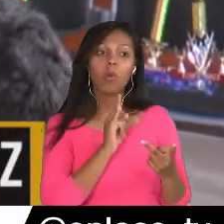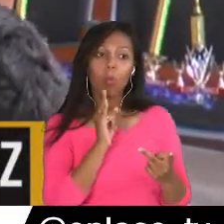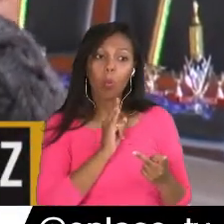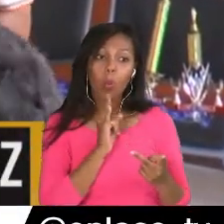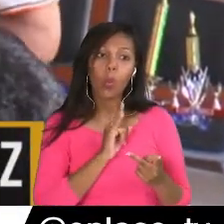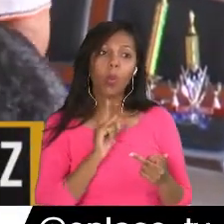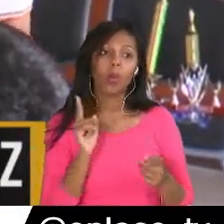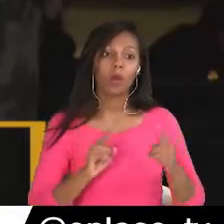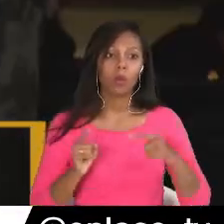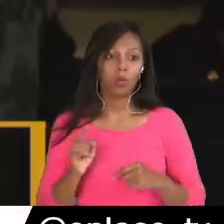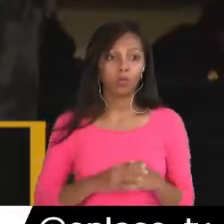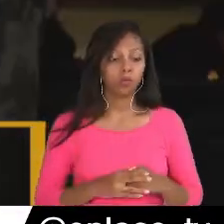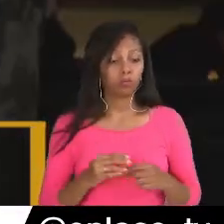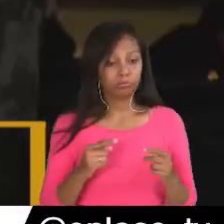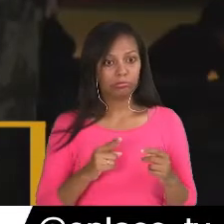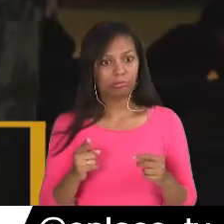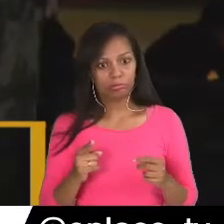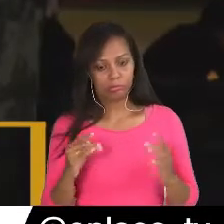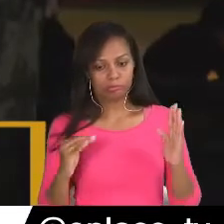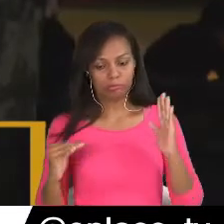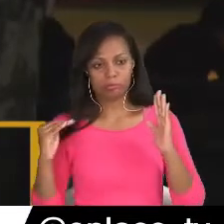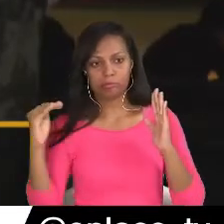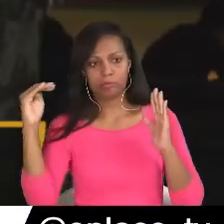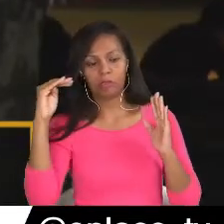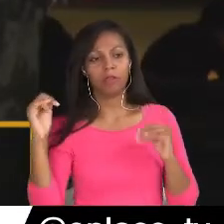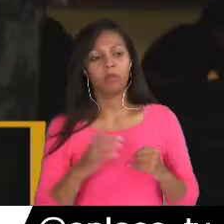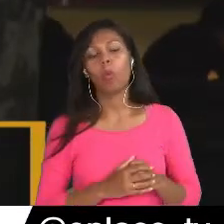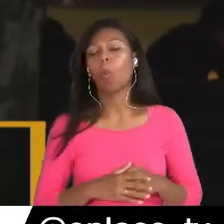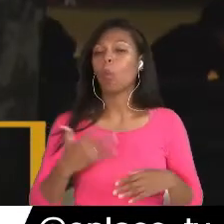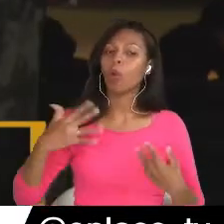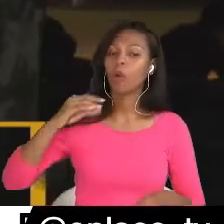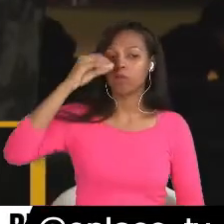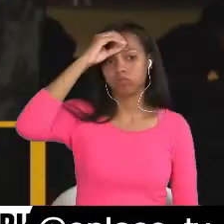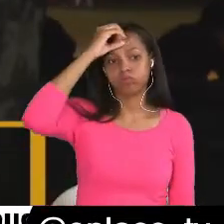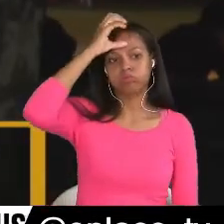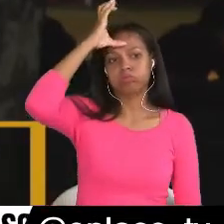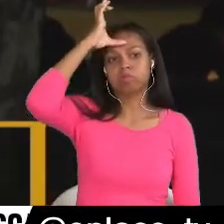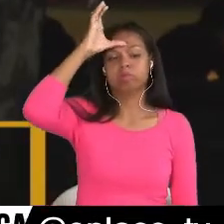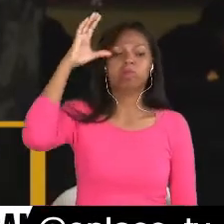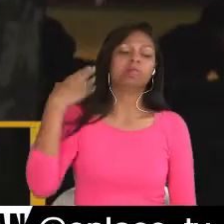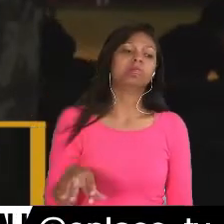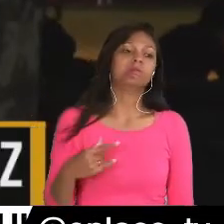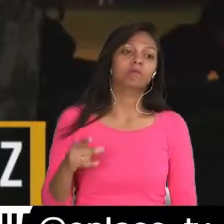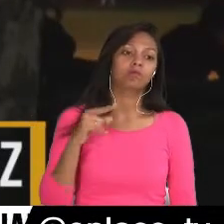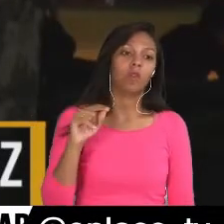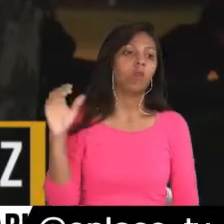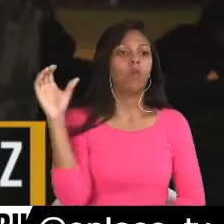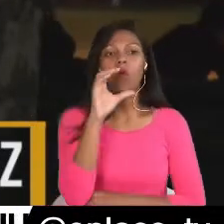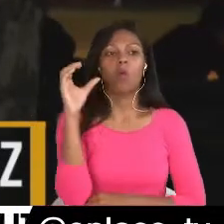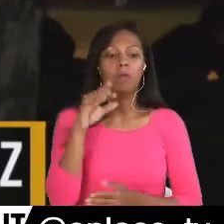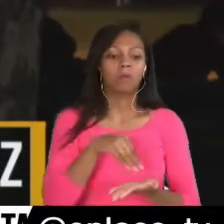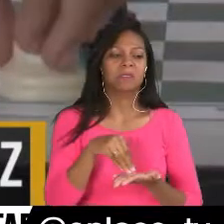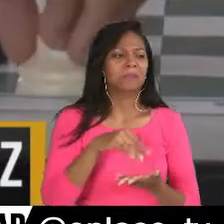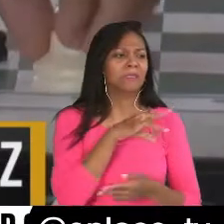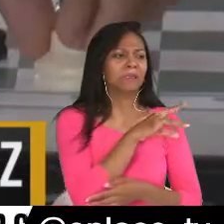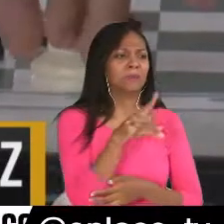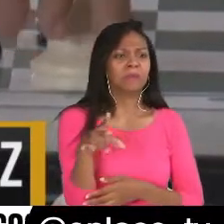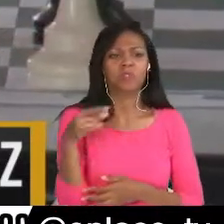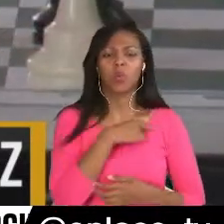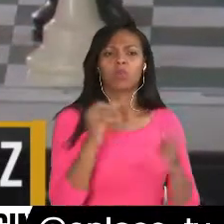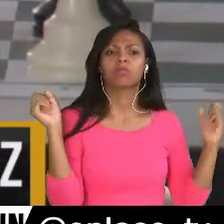nivel es fuertísimo porque vienen maestros nacionales, maestros internacionales y vienen lo mejor de Colombia en el ajedrez en todas las categorías.